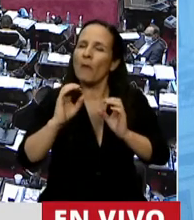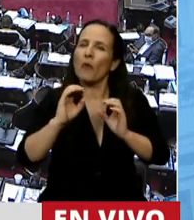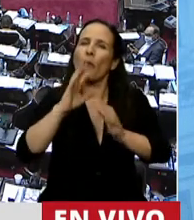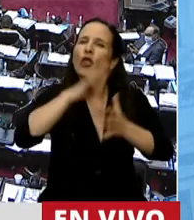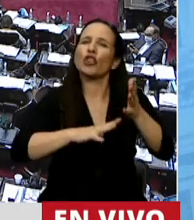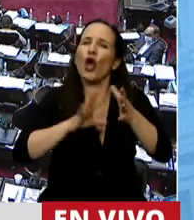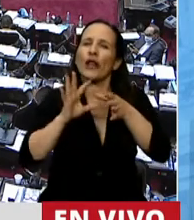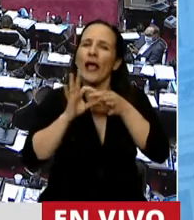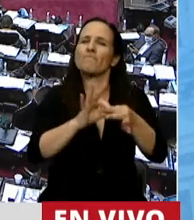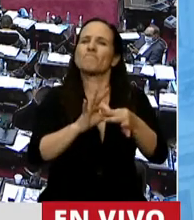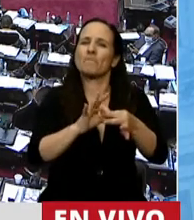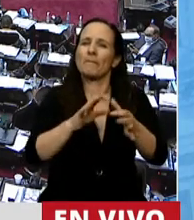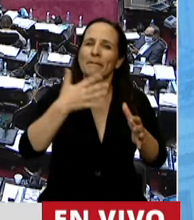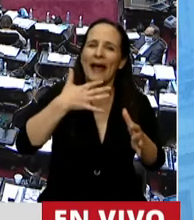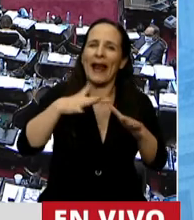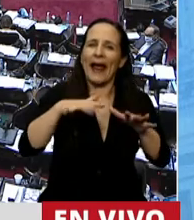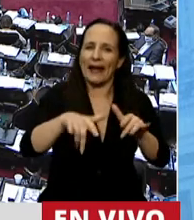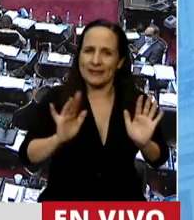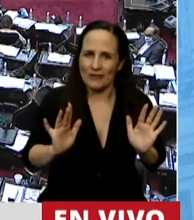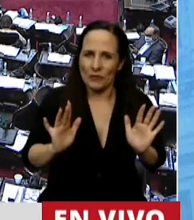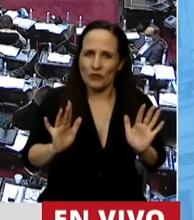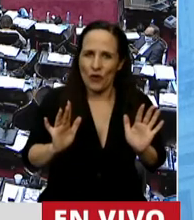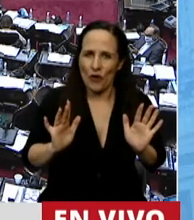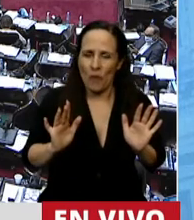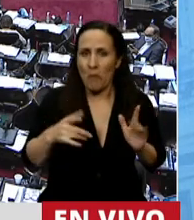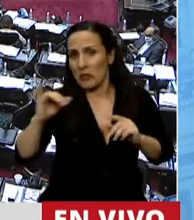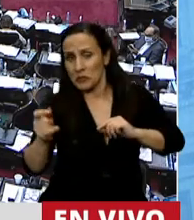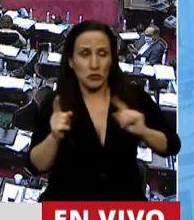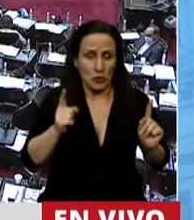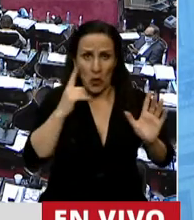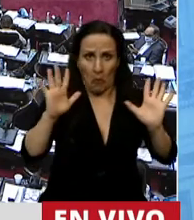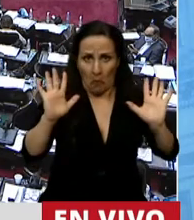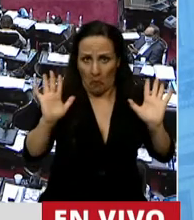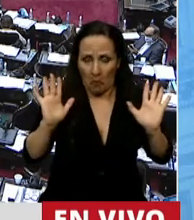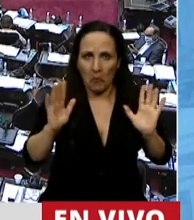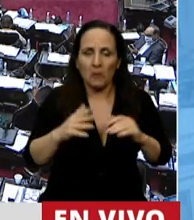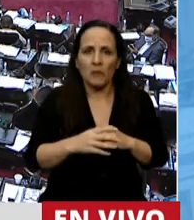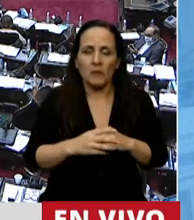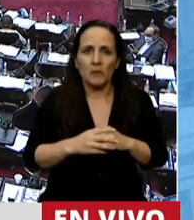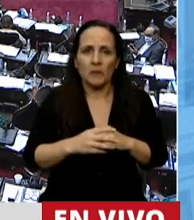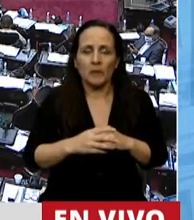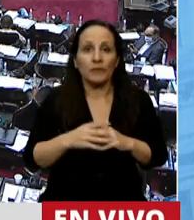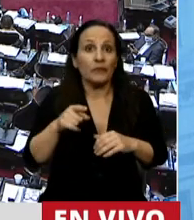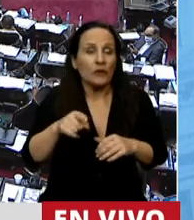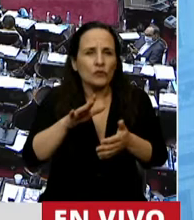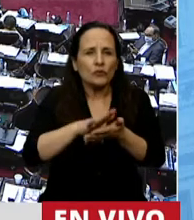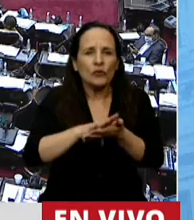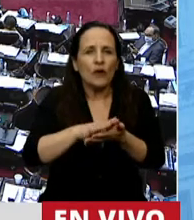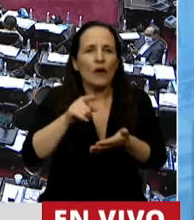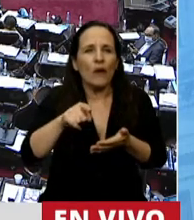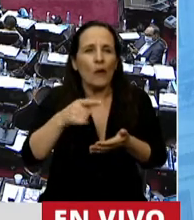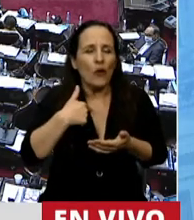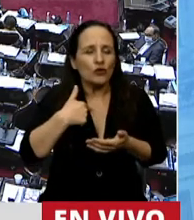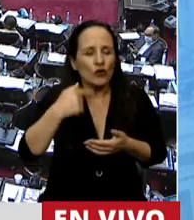teórico donde encuadrar esto, tanto para unos como para otros. Desde el punto de vista que más sostiene